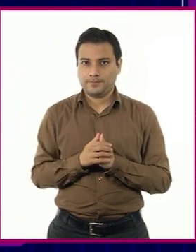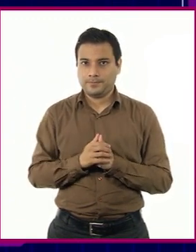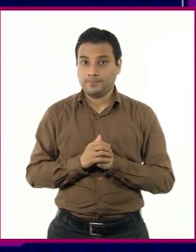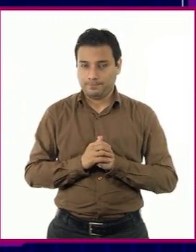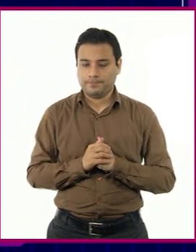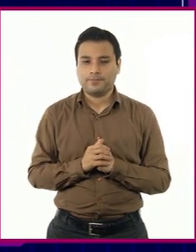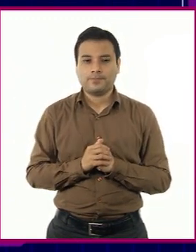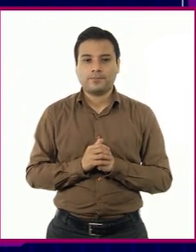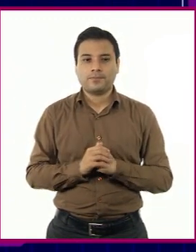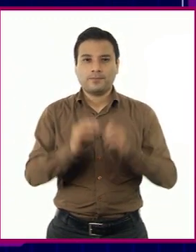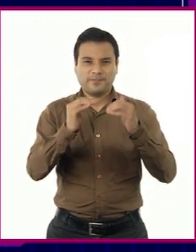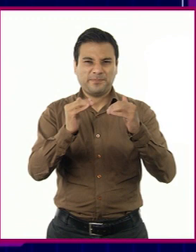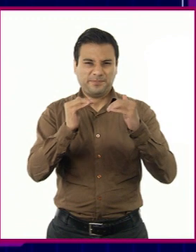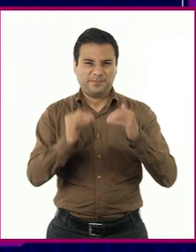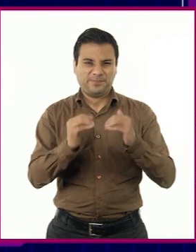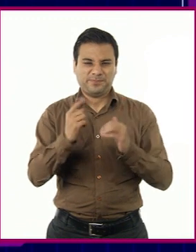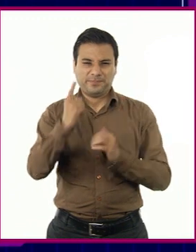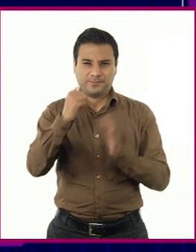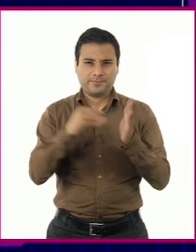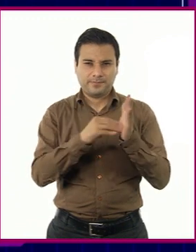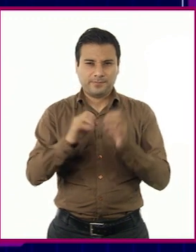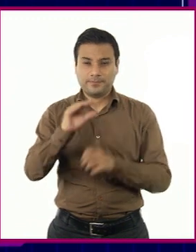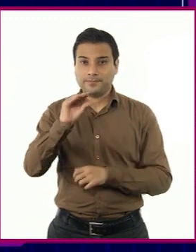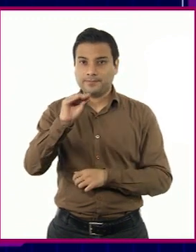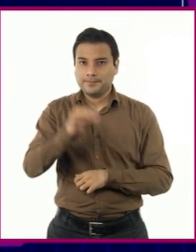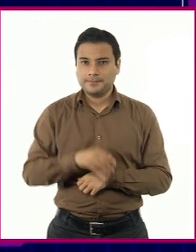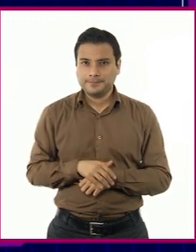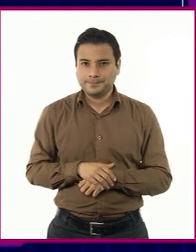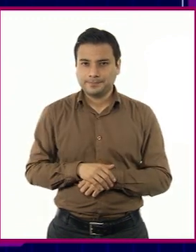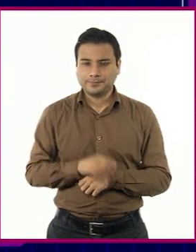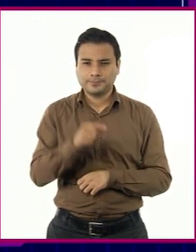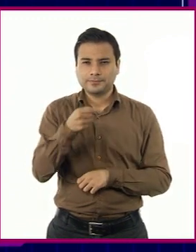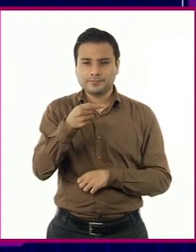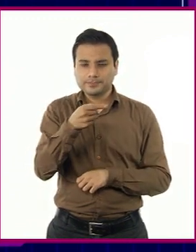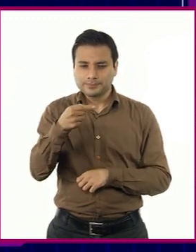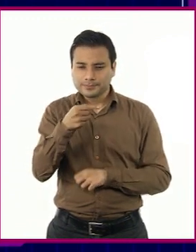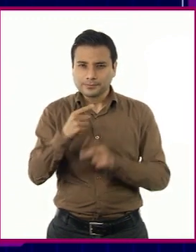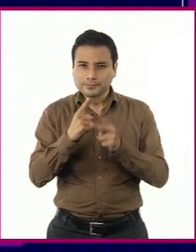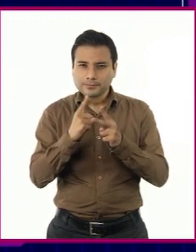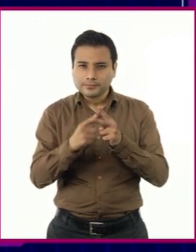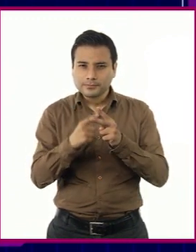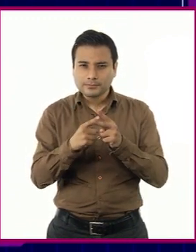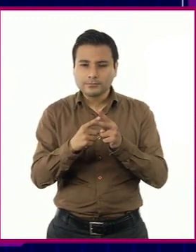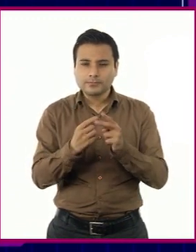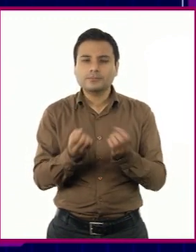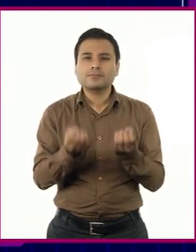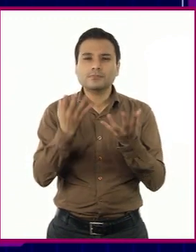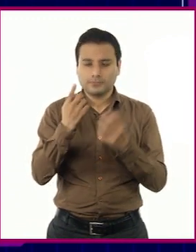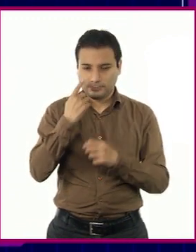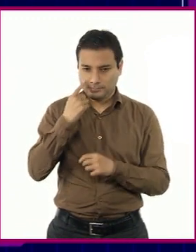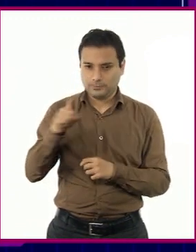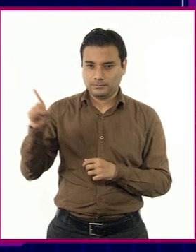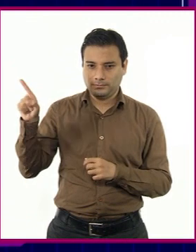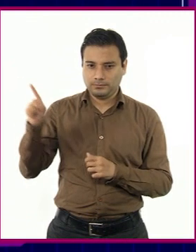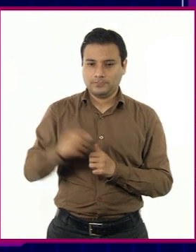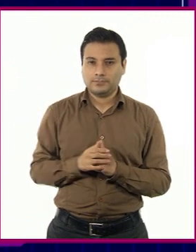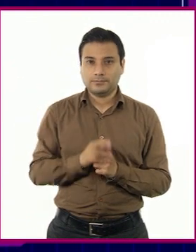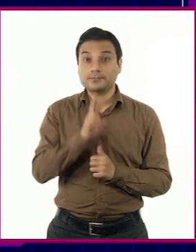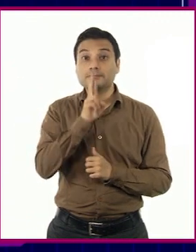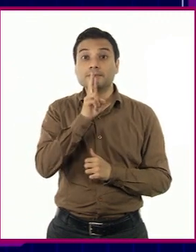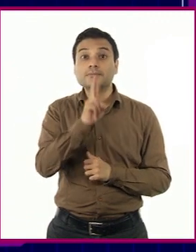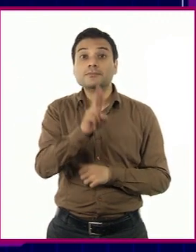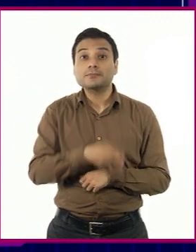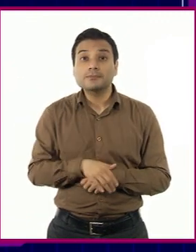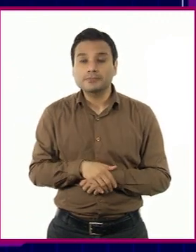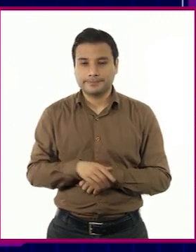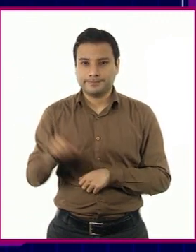188,000. En los 90, es igual a 2,800,000 barriles menos 2,312,000. Es igual